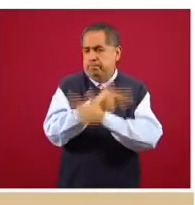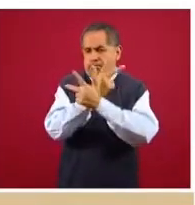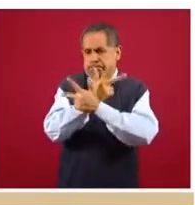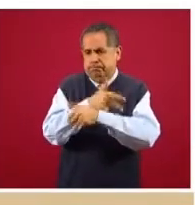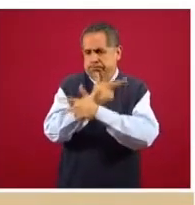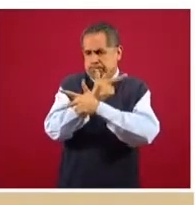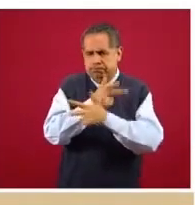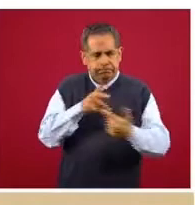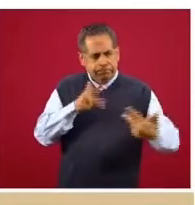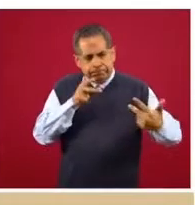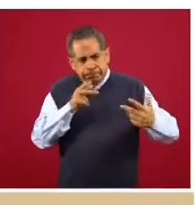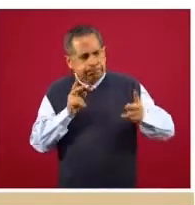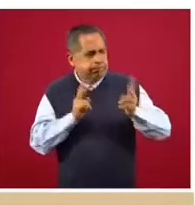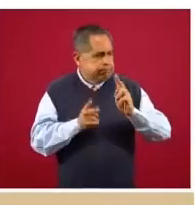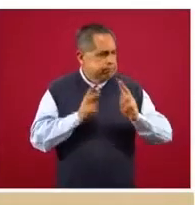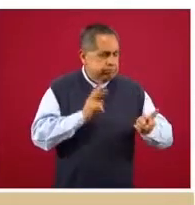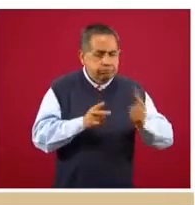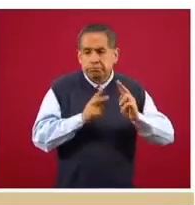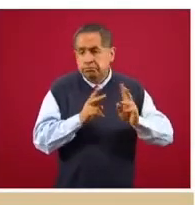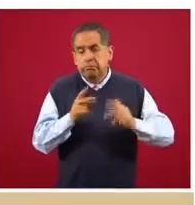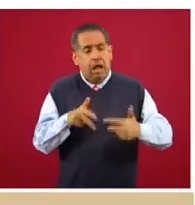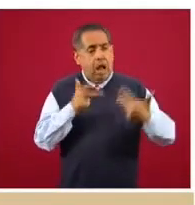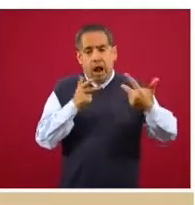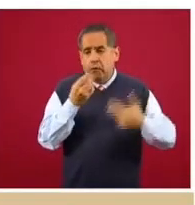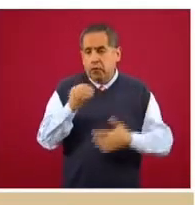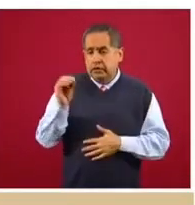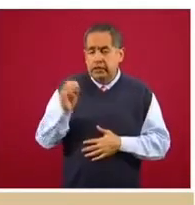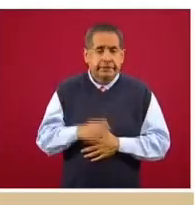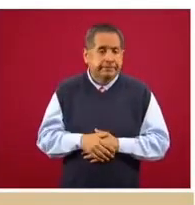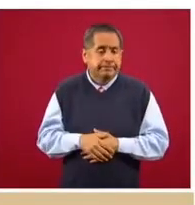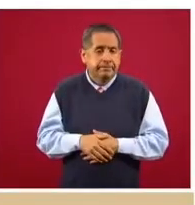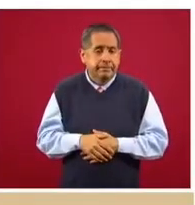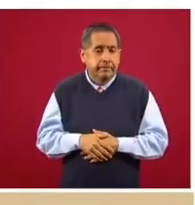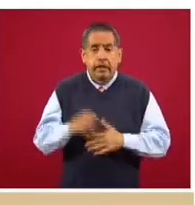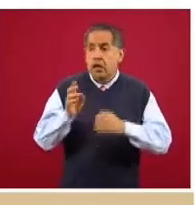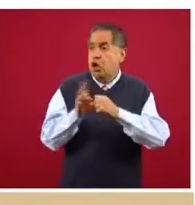virtual, y una vez terminando el tema del